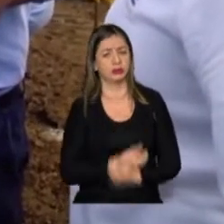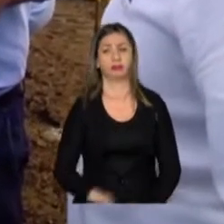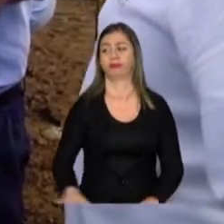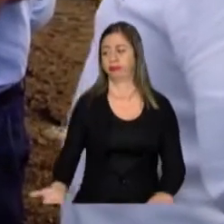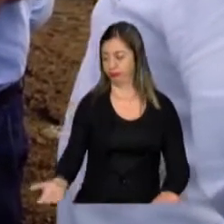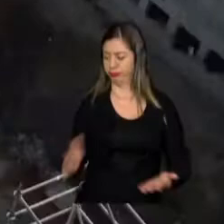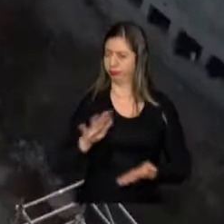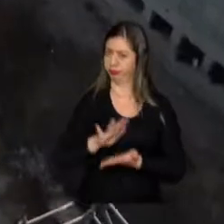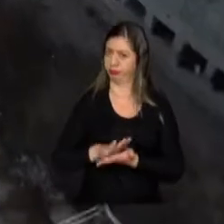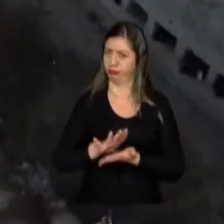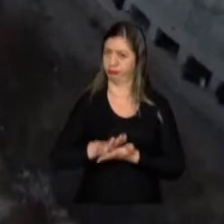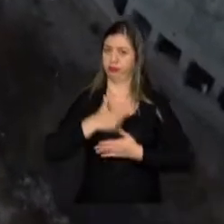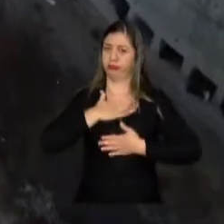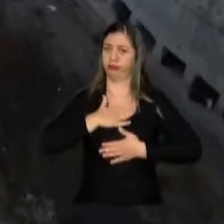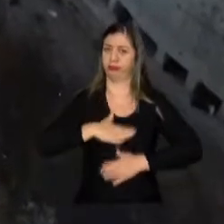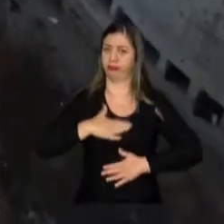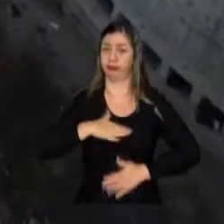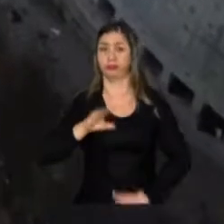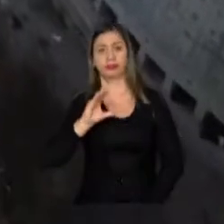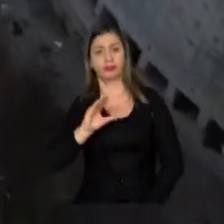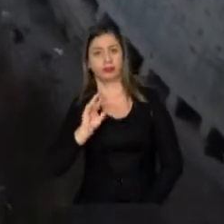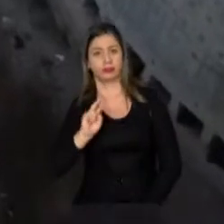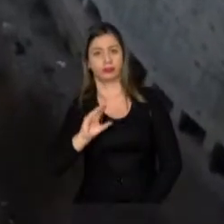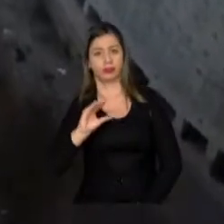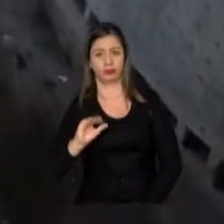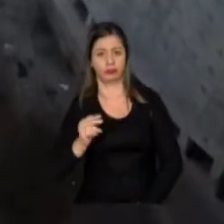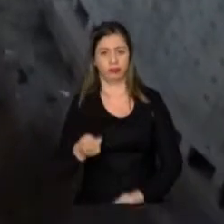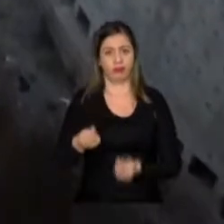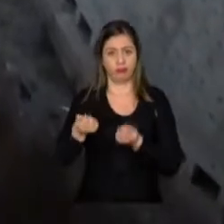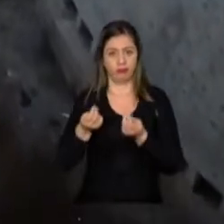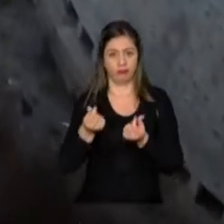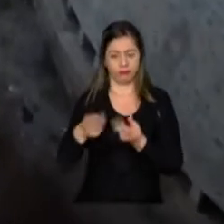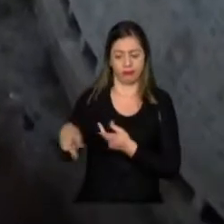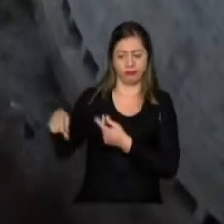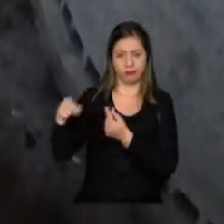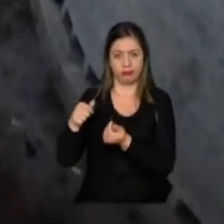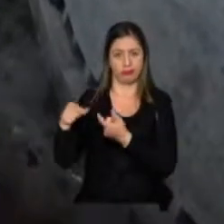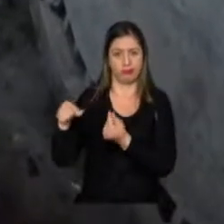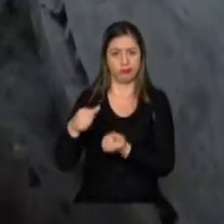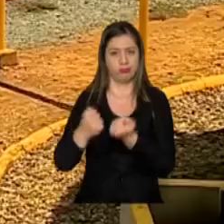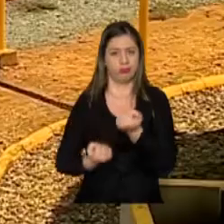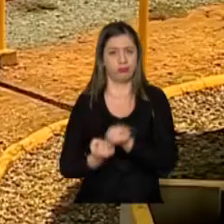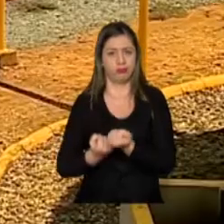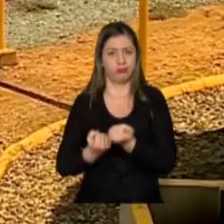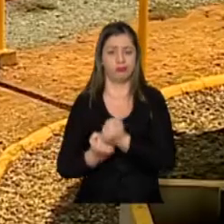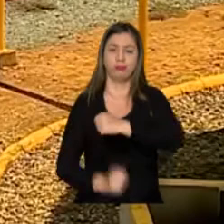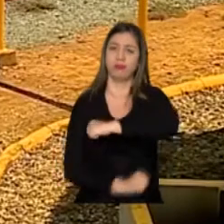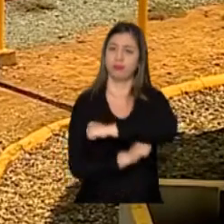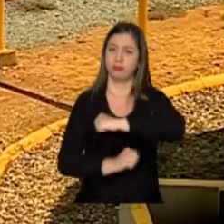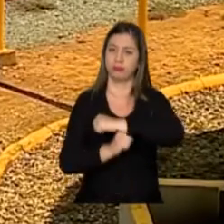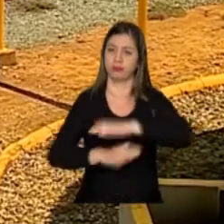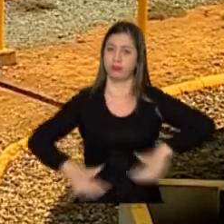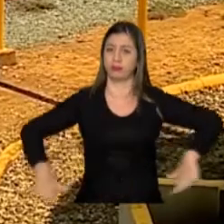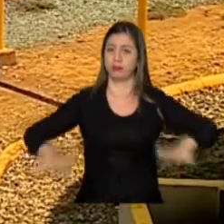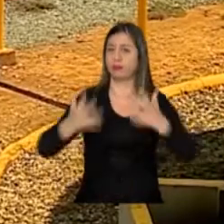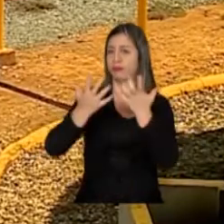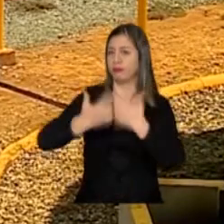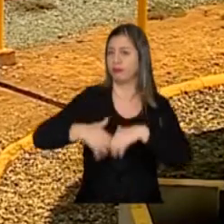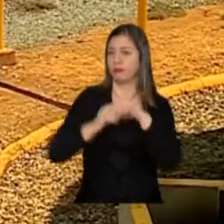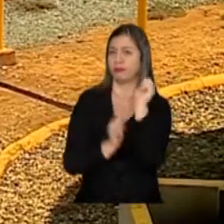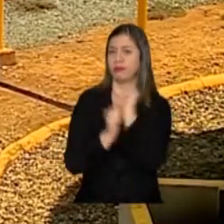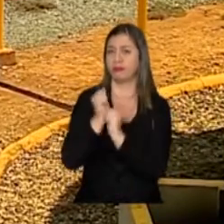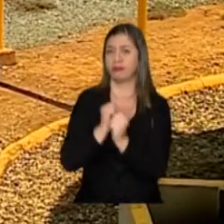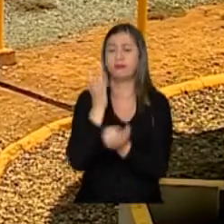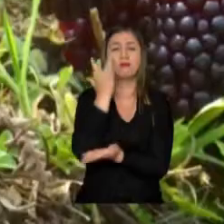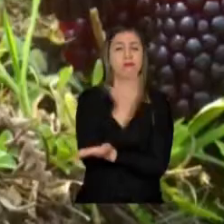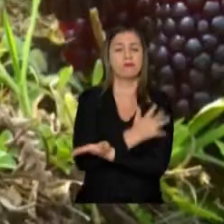preocupes, Rupito. La CBC pone dinero para construir estructuras y adquirir máquinas que